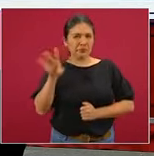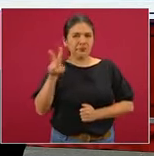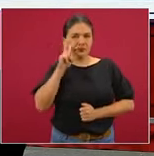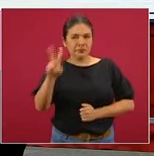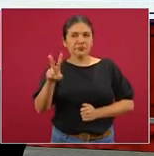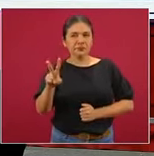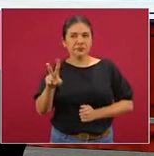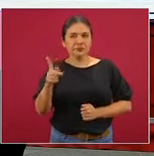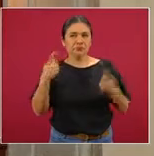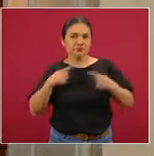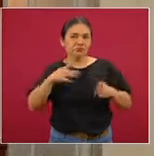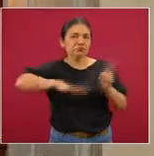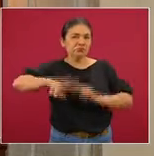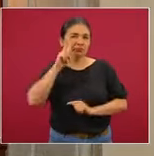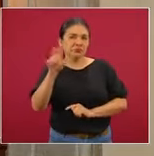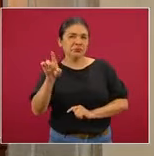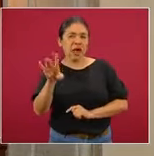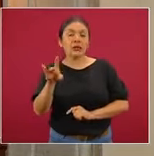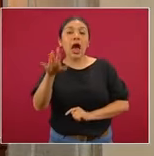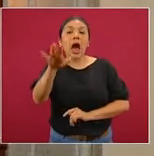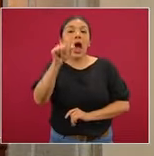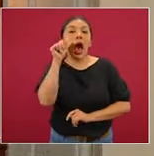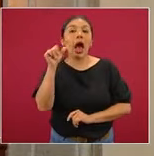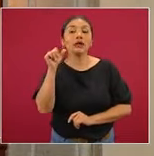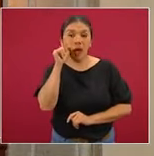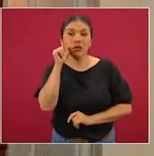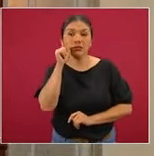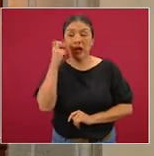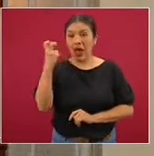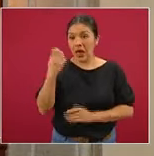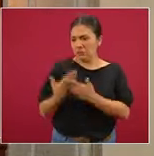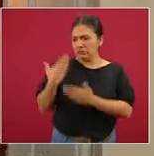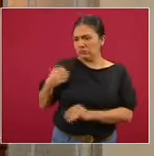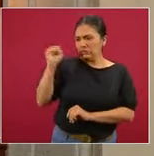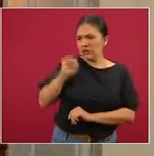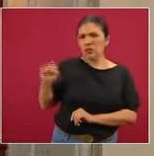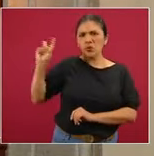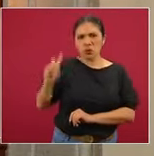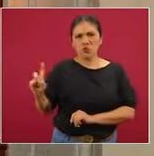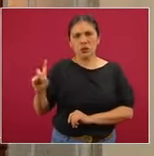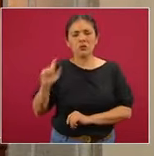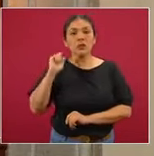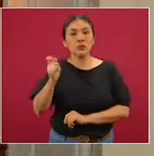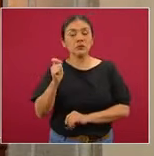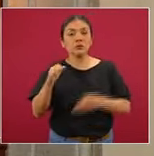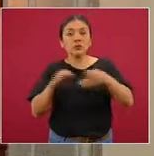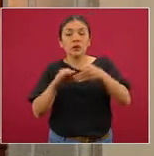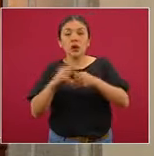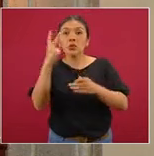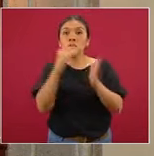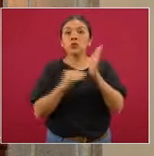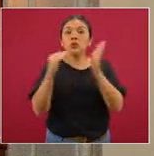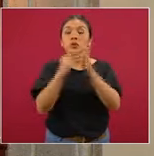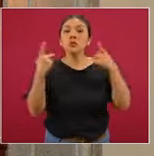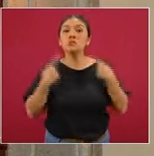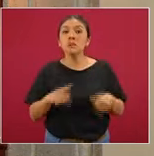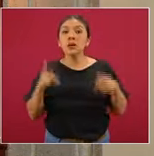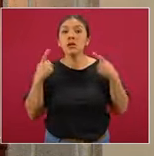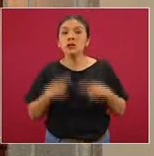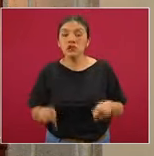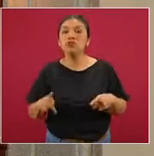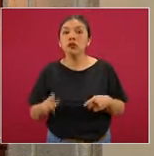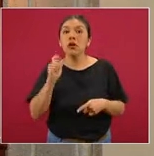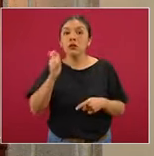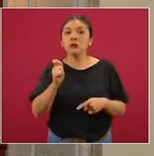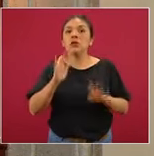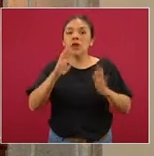aquí los presentes como en casa. El día de ayer, ya este fin de semana, mejor dicho, se estaban rebasando los 2 millones de personas que en su